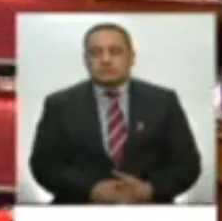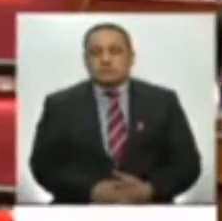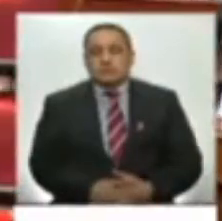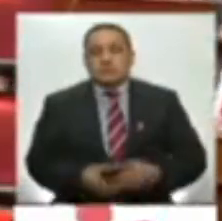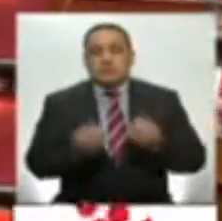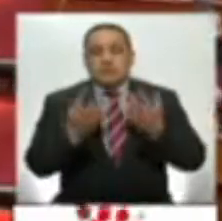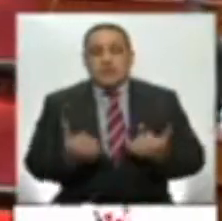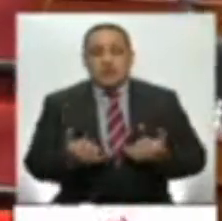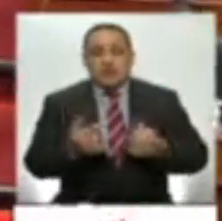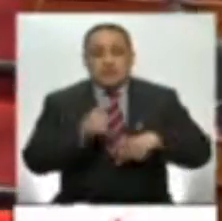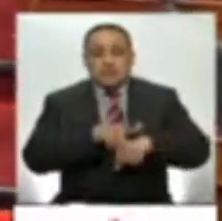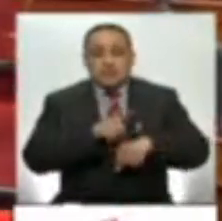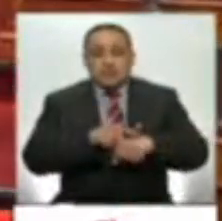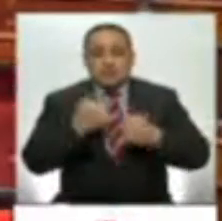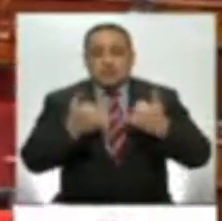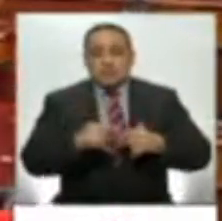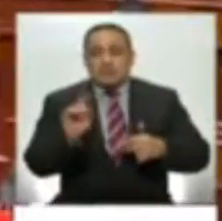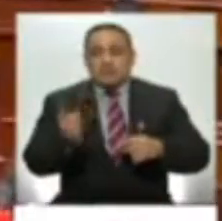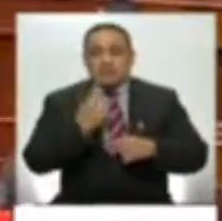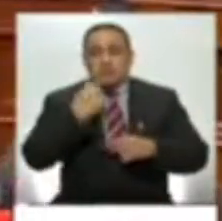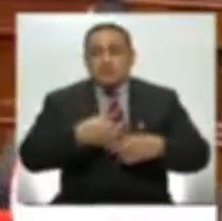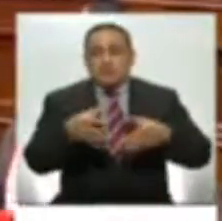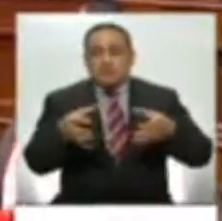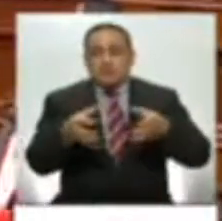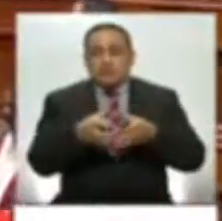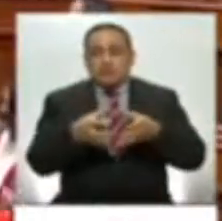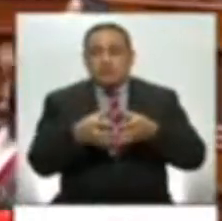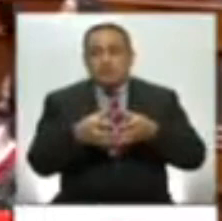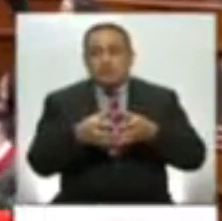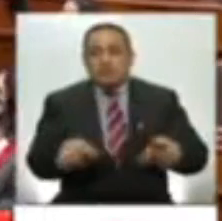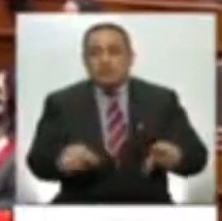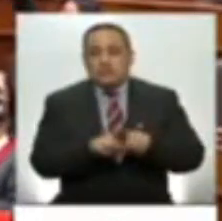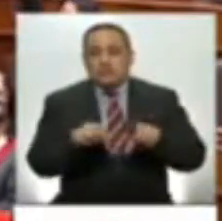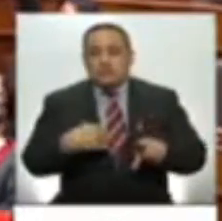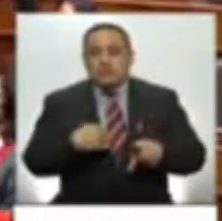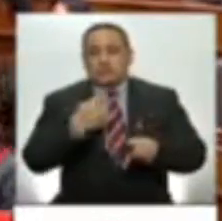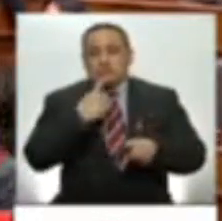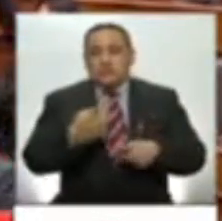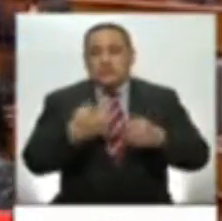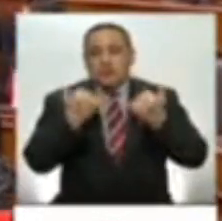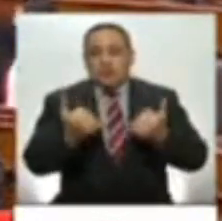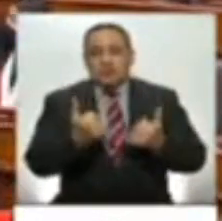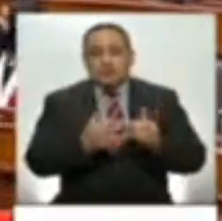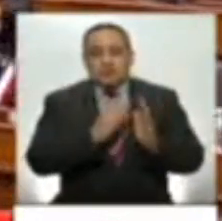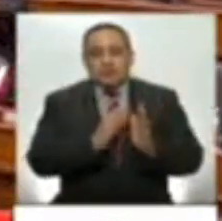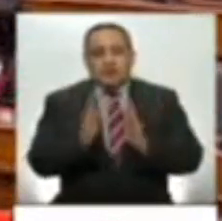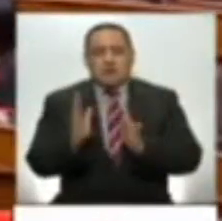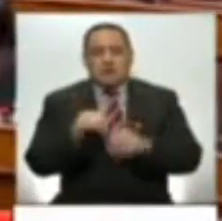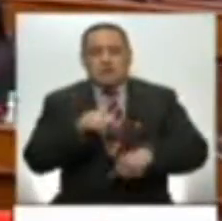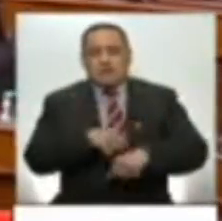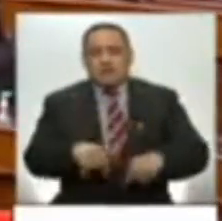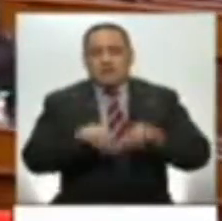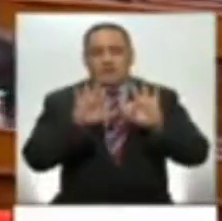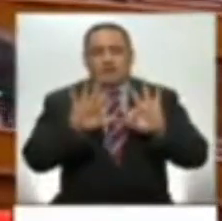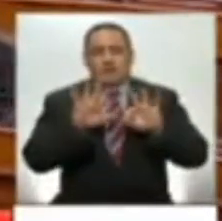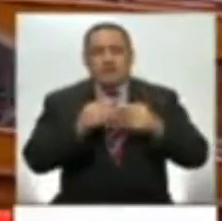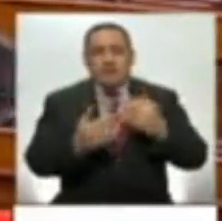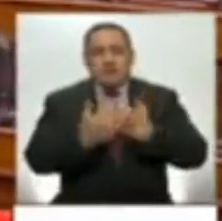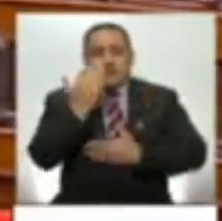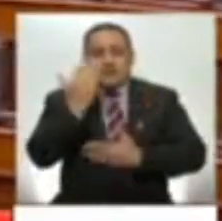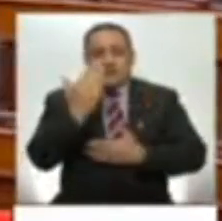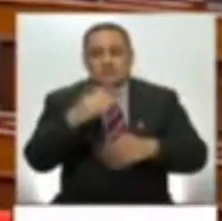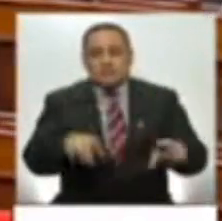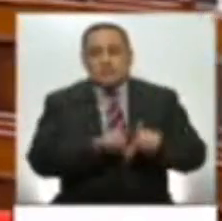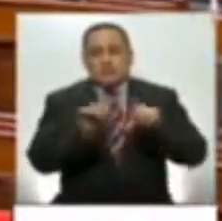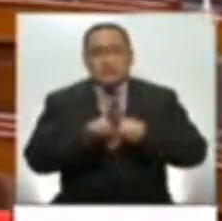Bien, en estos momentos ya el primer grupo que estaba programado para las 8 de la mañana como